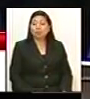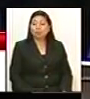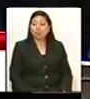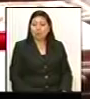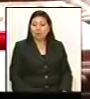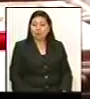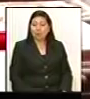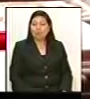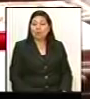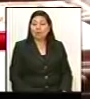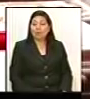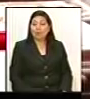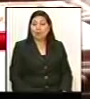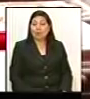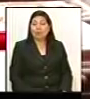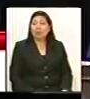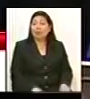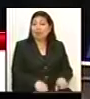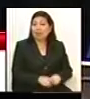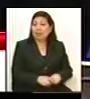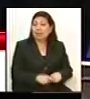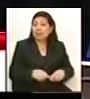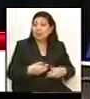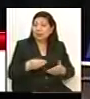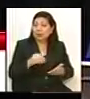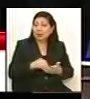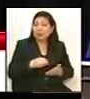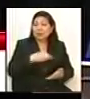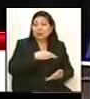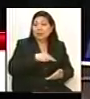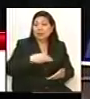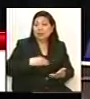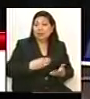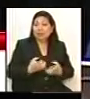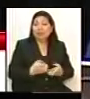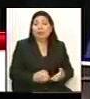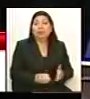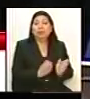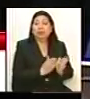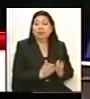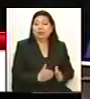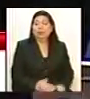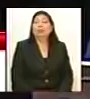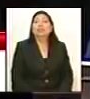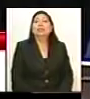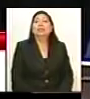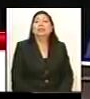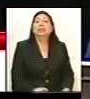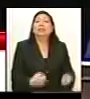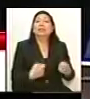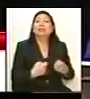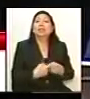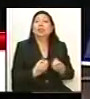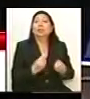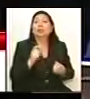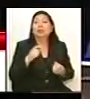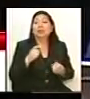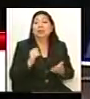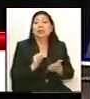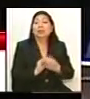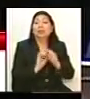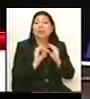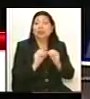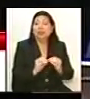para que pueda concluir, por favor, está también refrendado por el Ministerio de Economía y Finanzas y el Ministerio de Energía y Minas como una necesidad dada